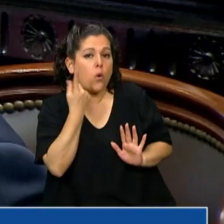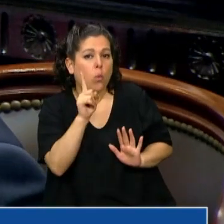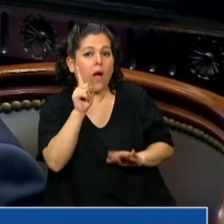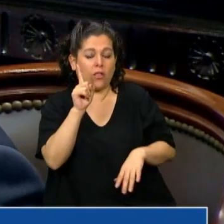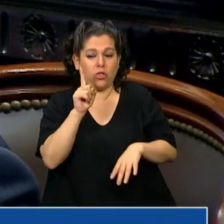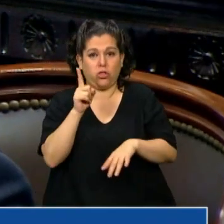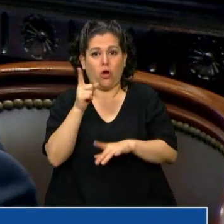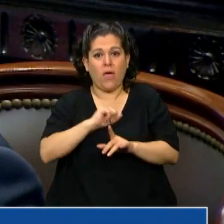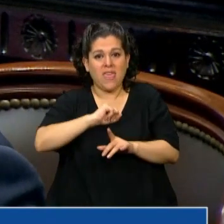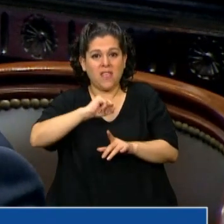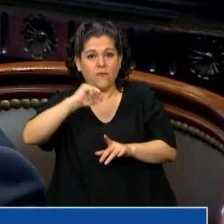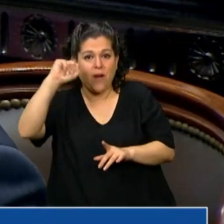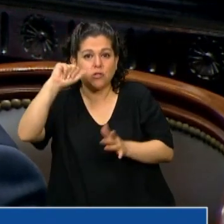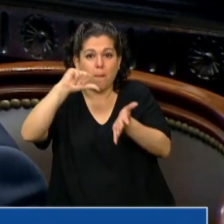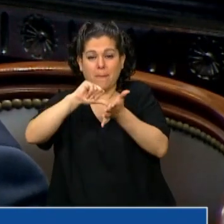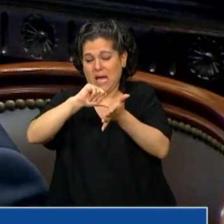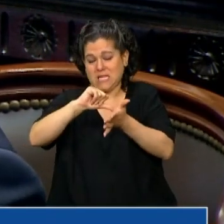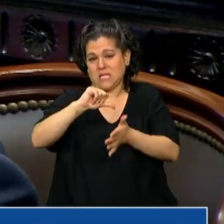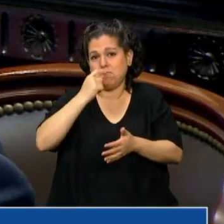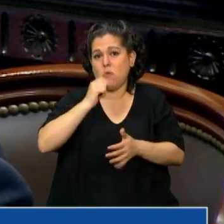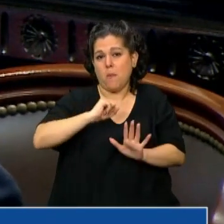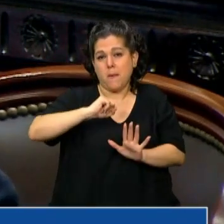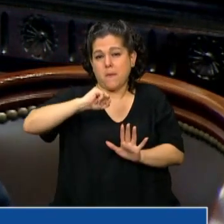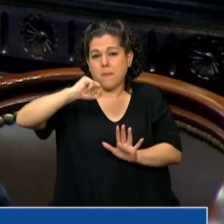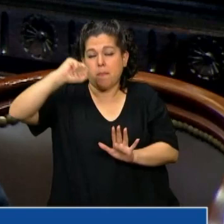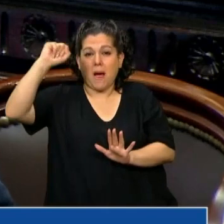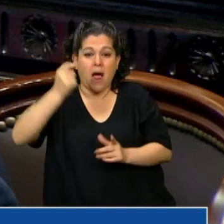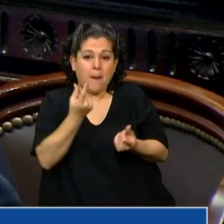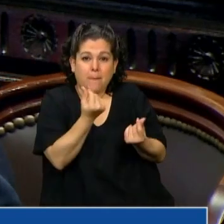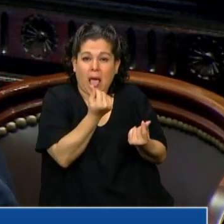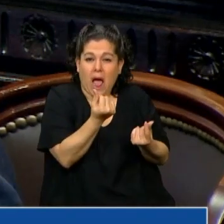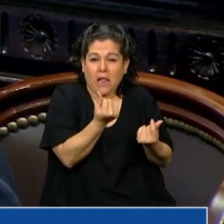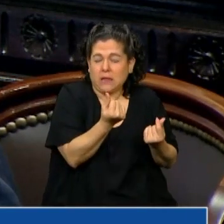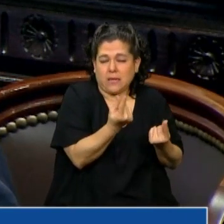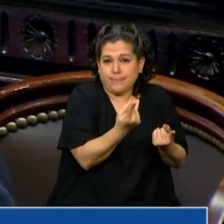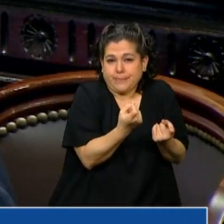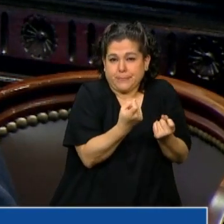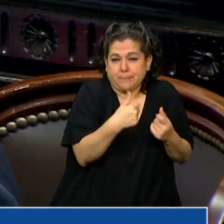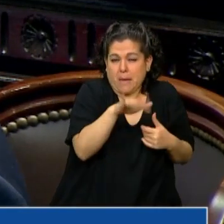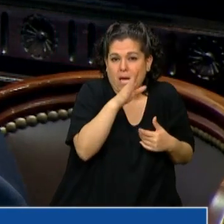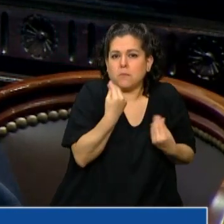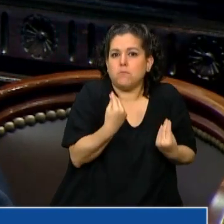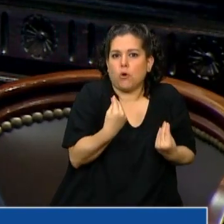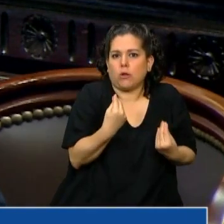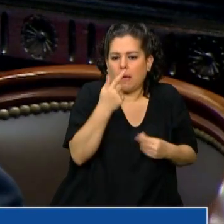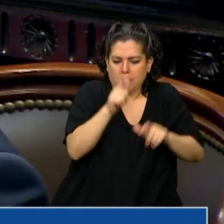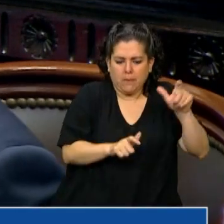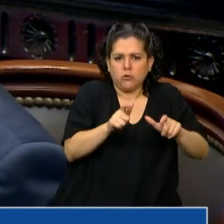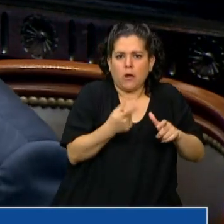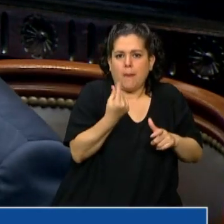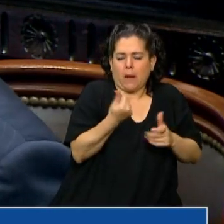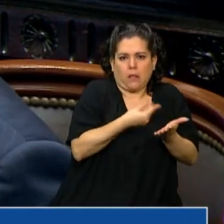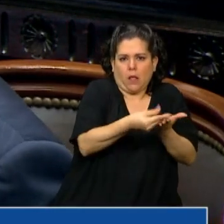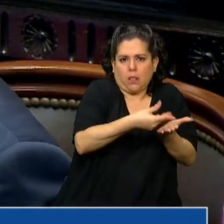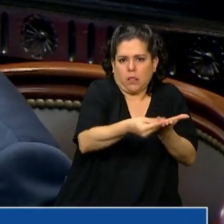tasa de inflación sube en un país, la demanda de dinero real cae, porque precisamente lo que pasa es que uno se desprende del